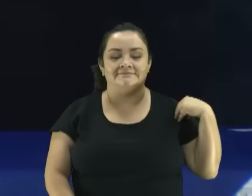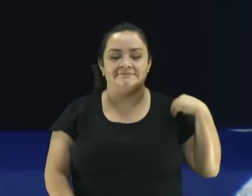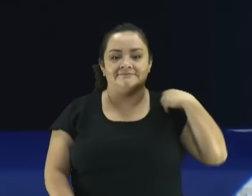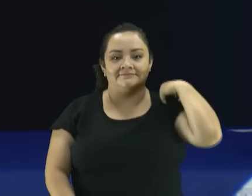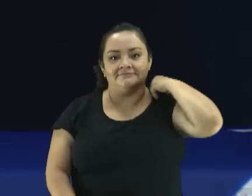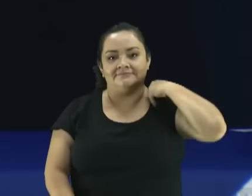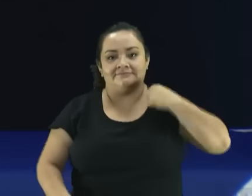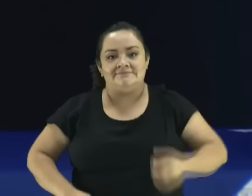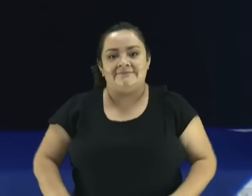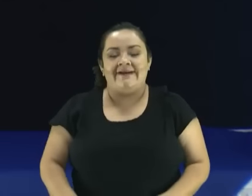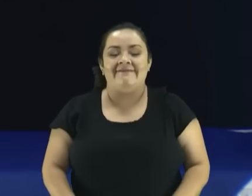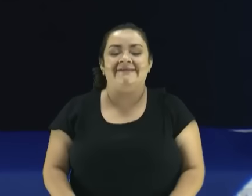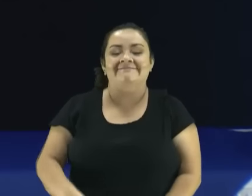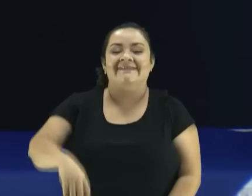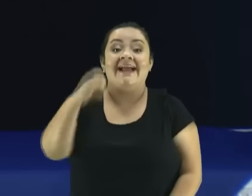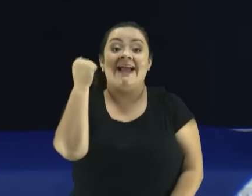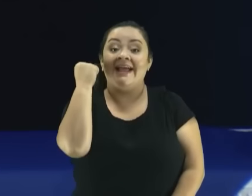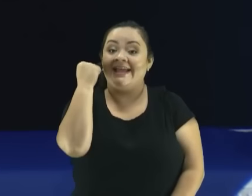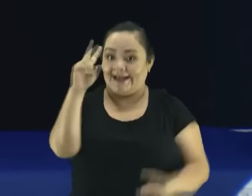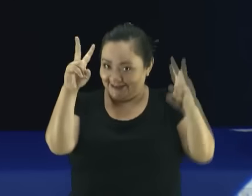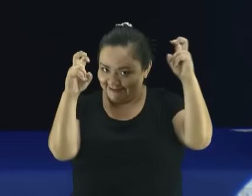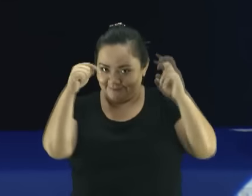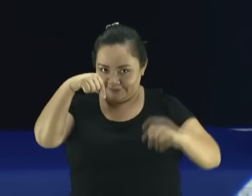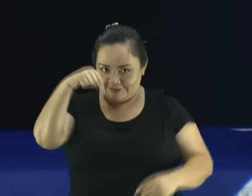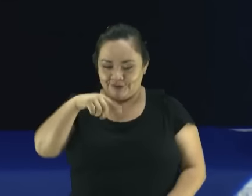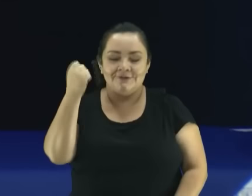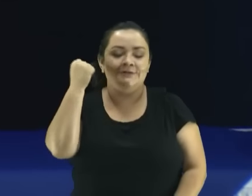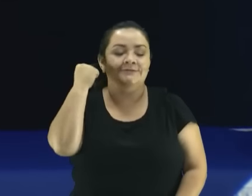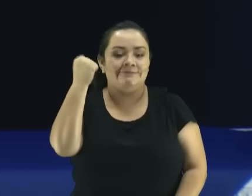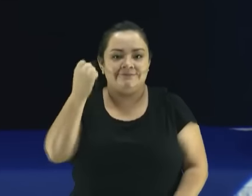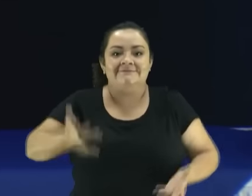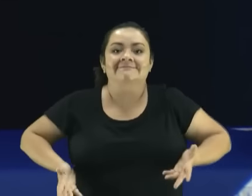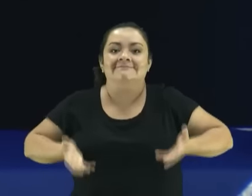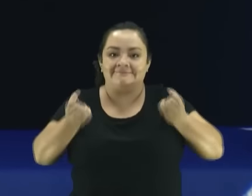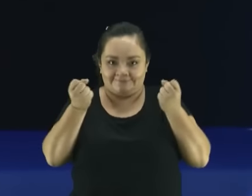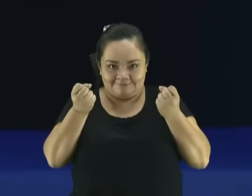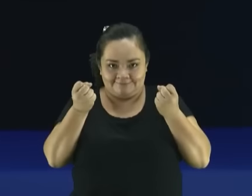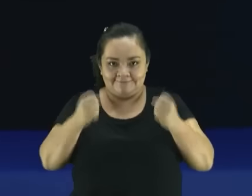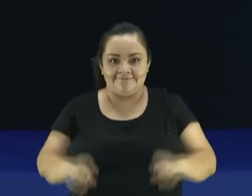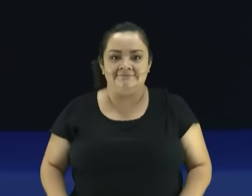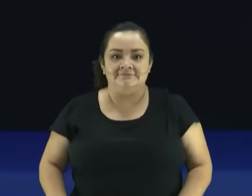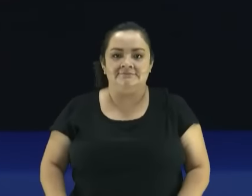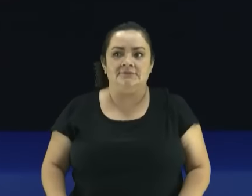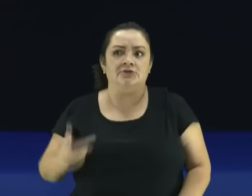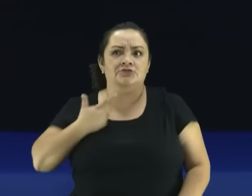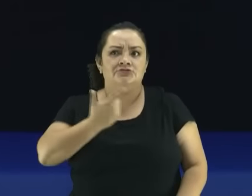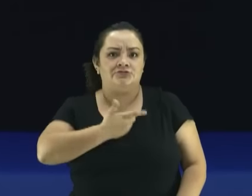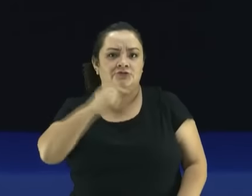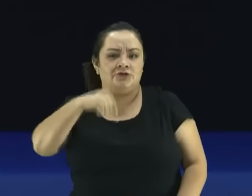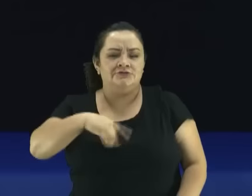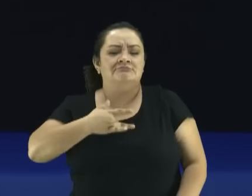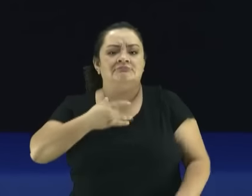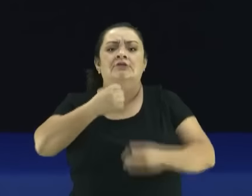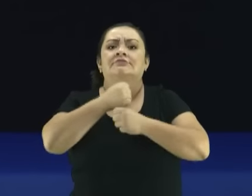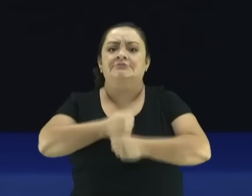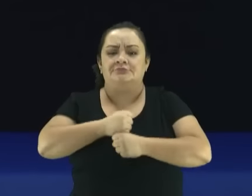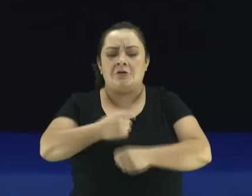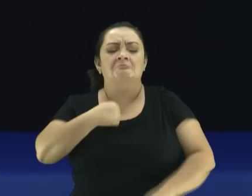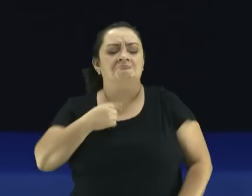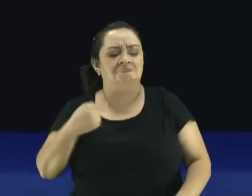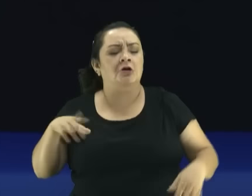importancia de la salvación muchos de nosotros afirmamos hoy ser